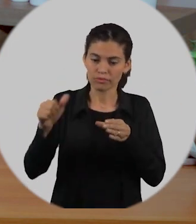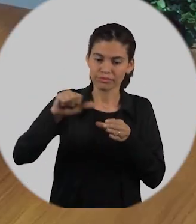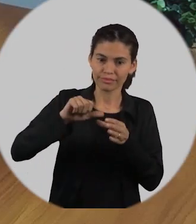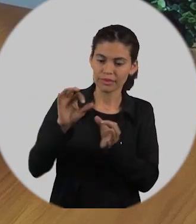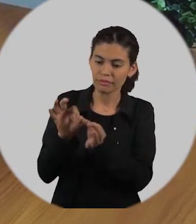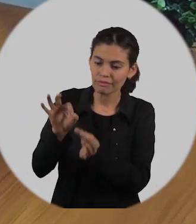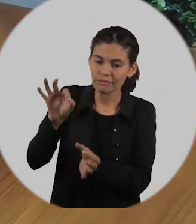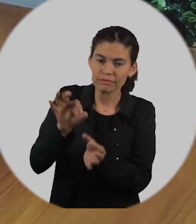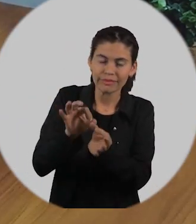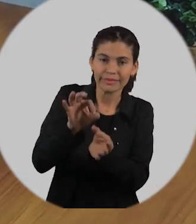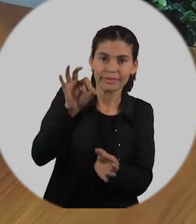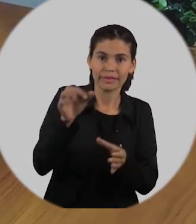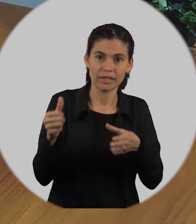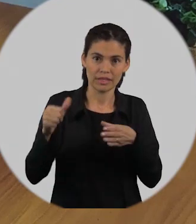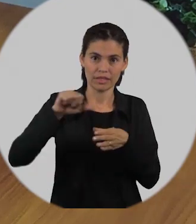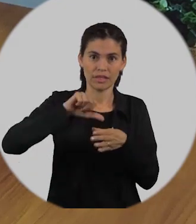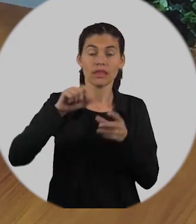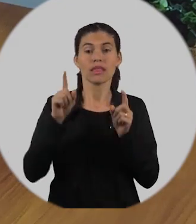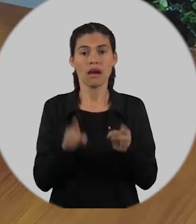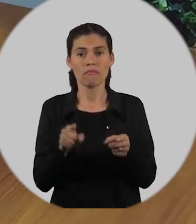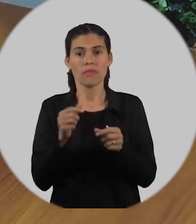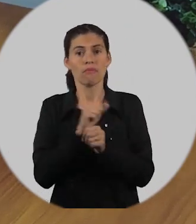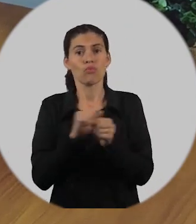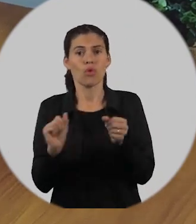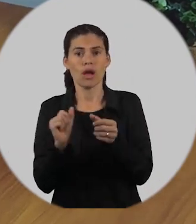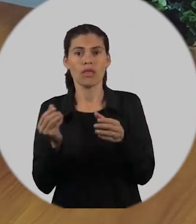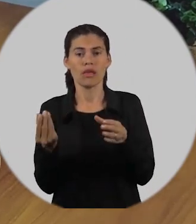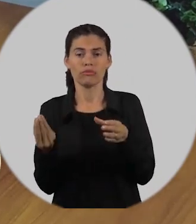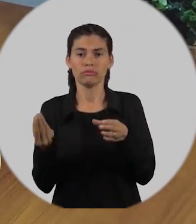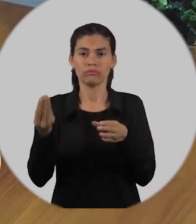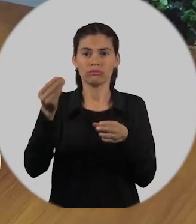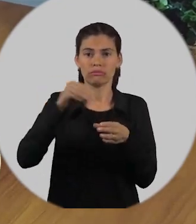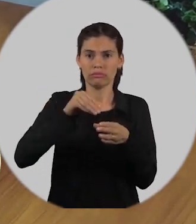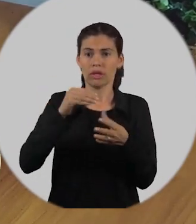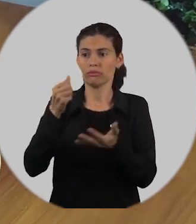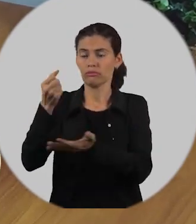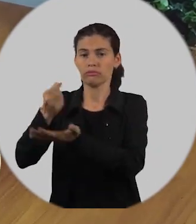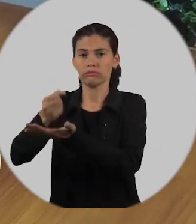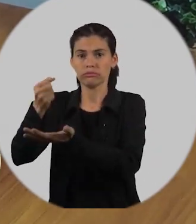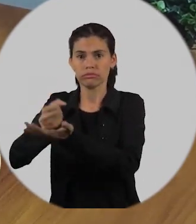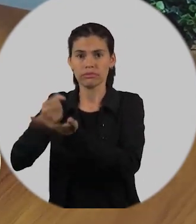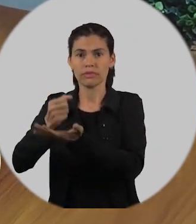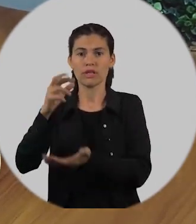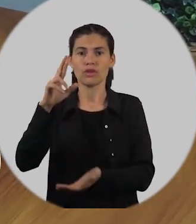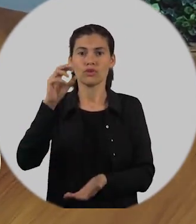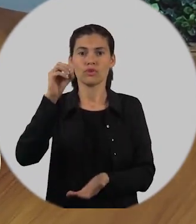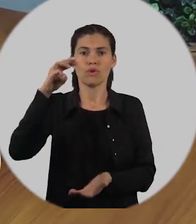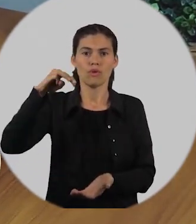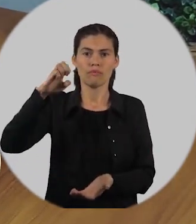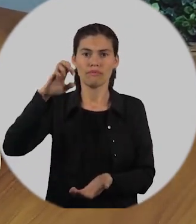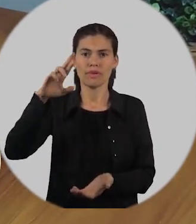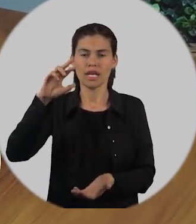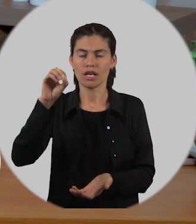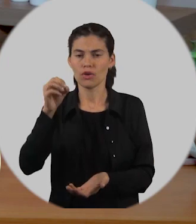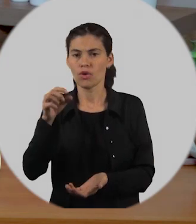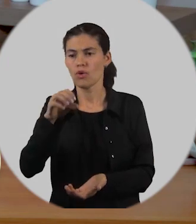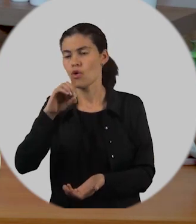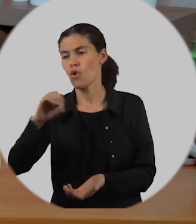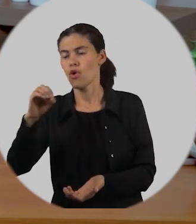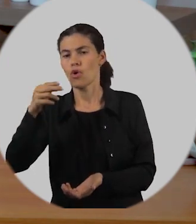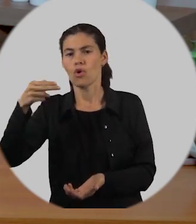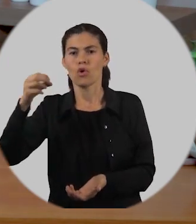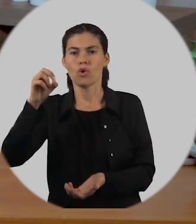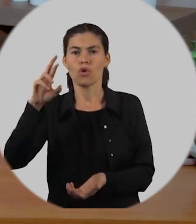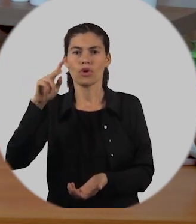utilizando. A esto se le puede agregar también los extractos naturales, ya sea extracto de romero, extracto